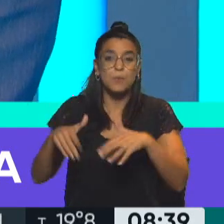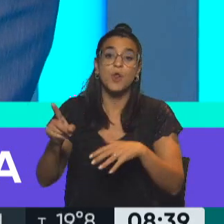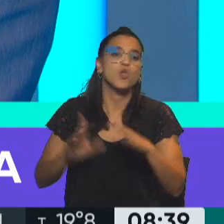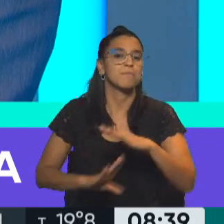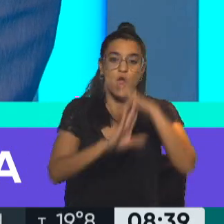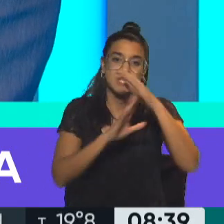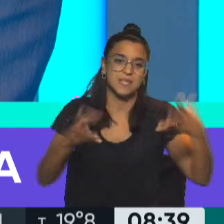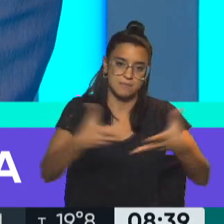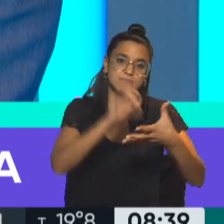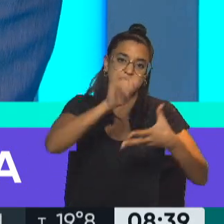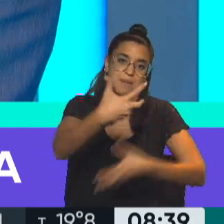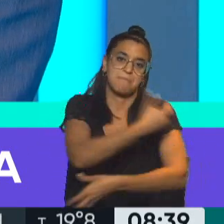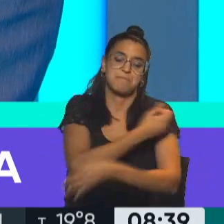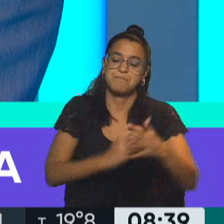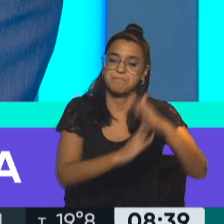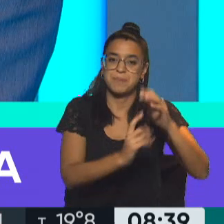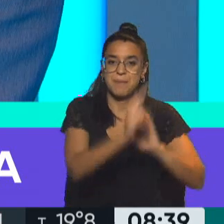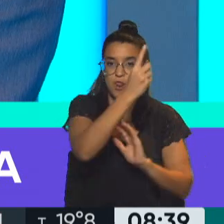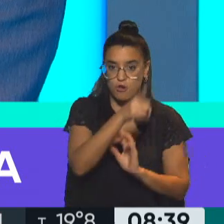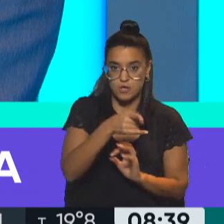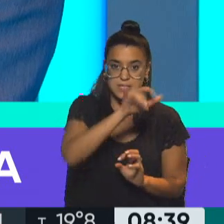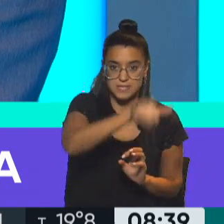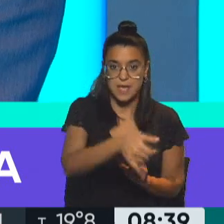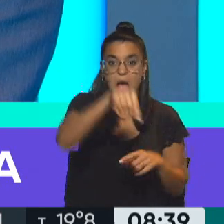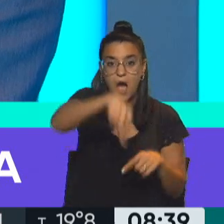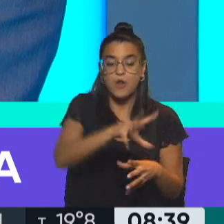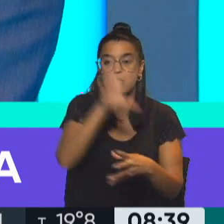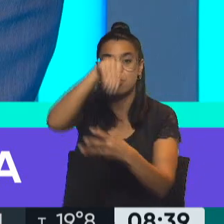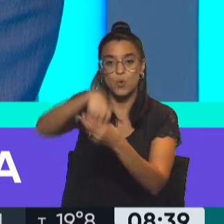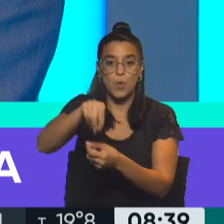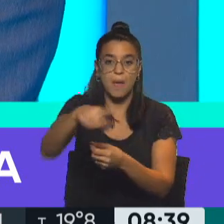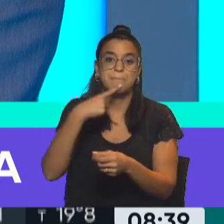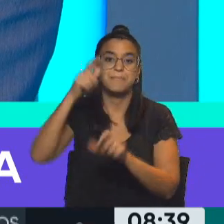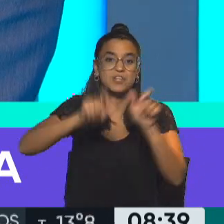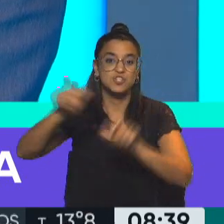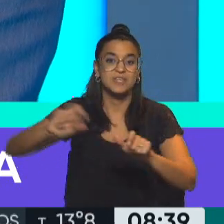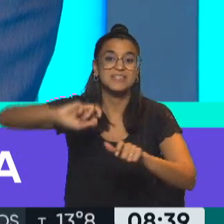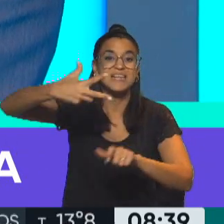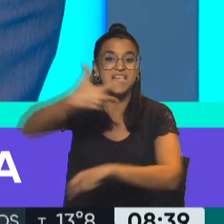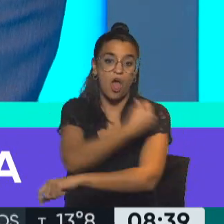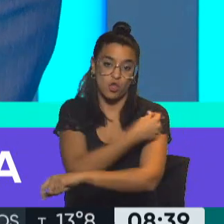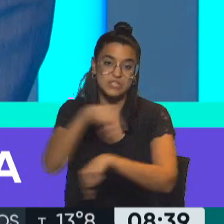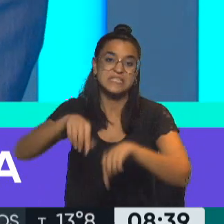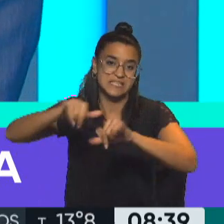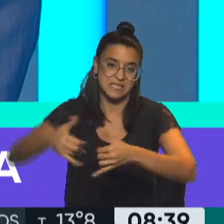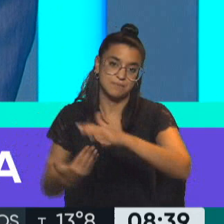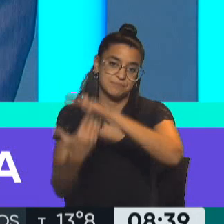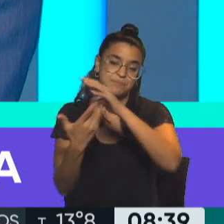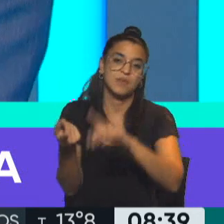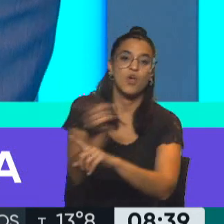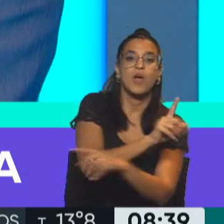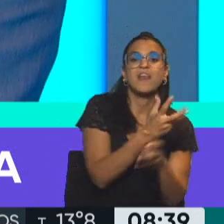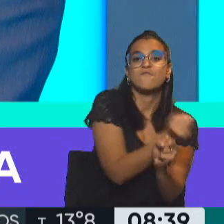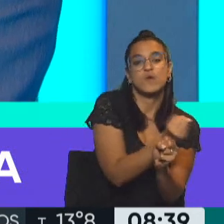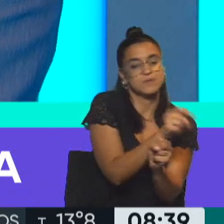priorizadas para el plan de vacunación y ahora fueron incluidas entre las personas a recibir la tercera dosis que es diferente del refuerzo